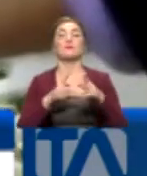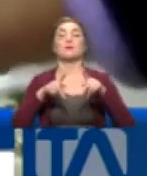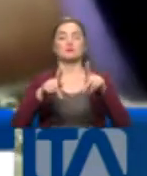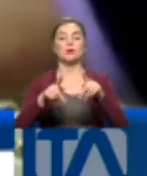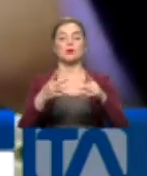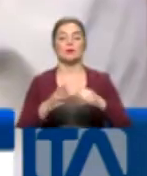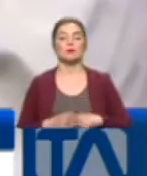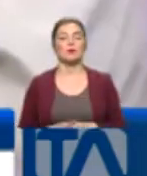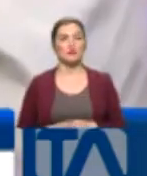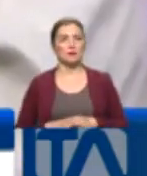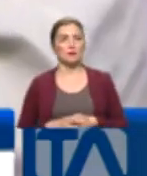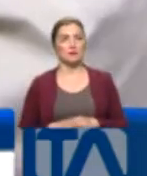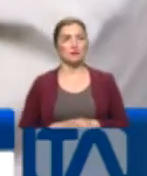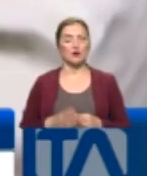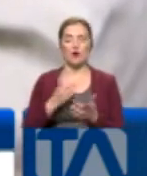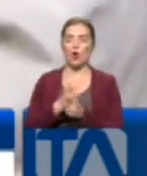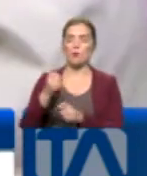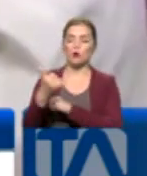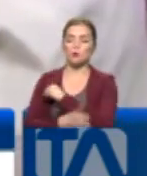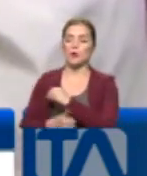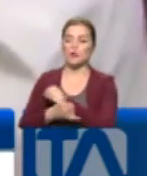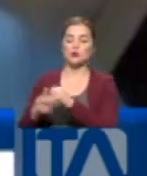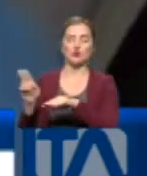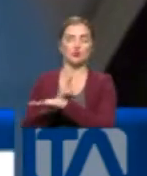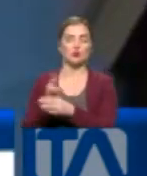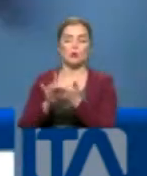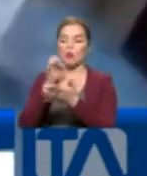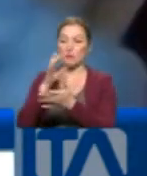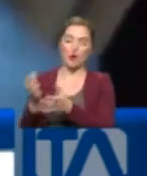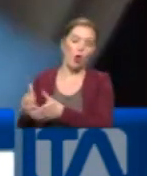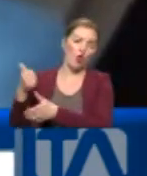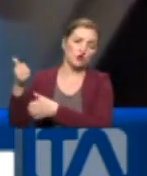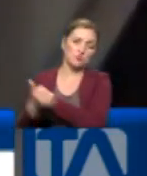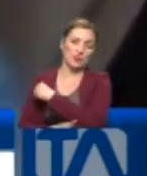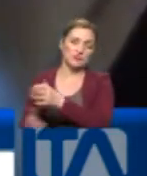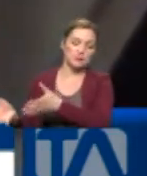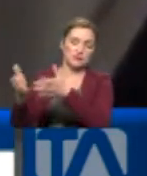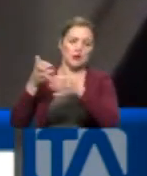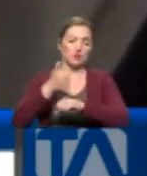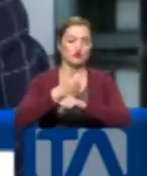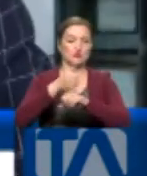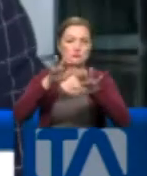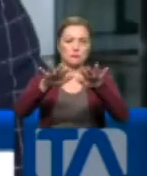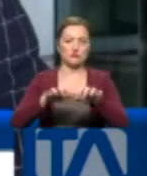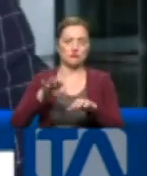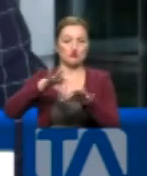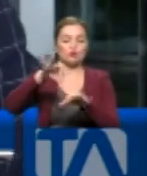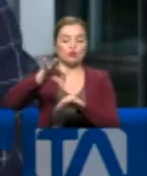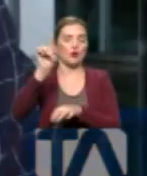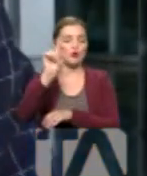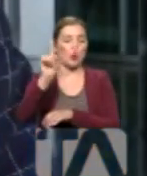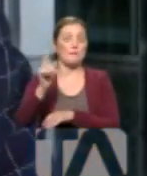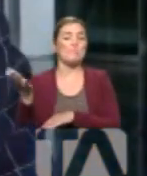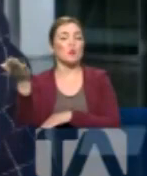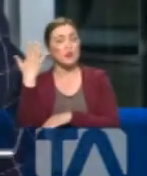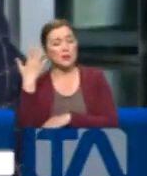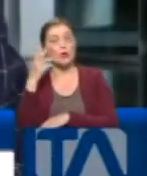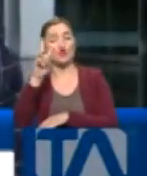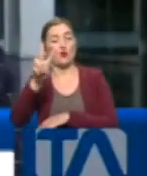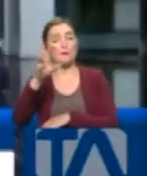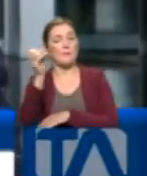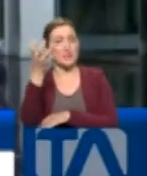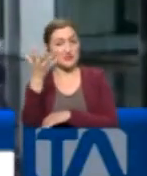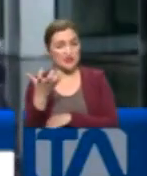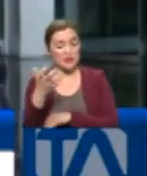la importación del cannabis para uso medicinal. No autoriza el cultivo de la planta. No obstante, una ley aprobada en 2015